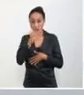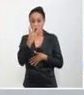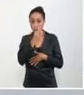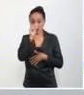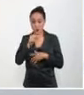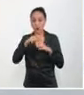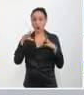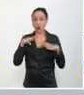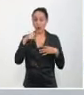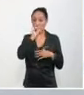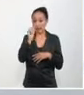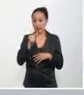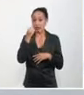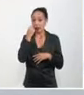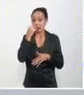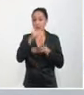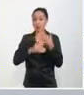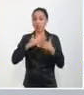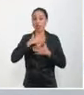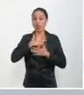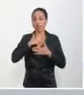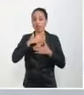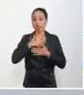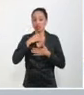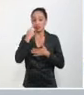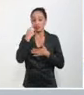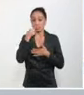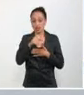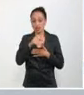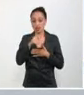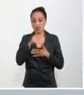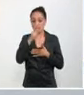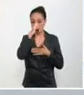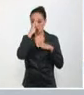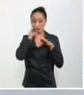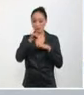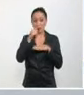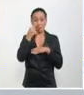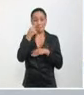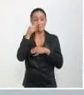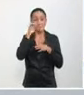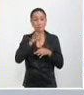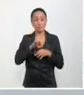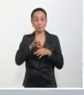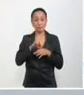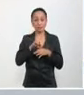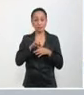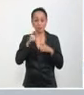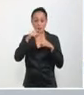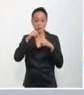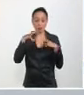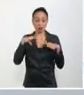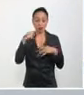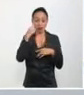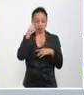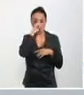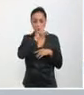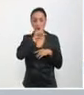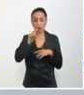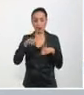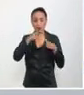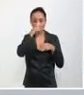italianos con sintomatología respiratoria que se encontraban hospedados en un hostal en la ciudad de Trinidad de la provincia Santi Spíritus y